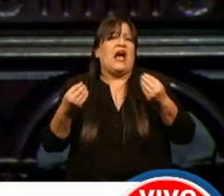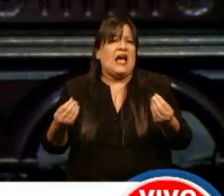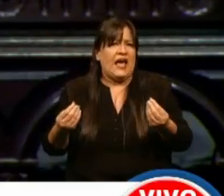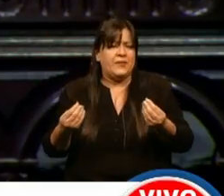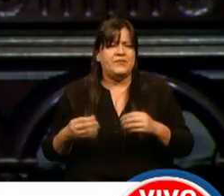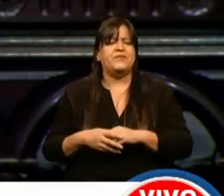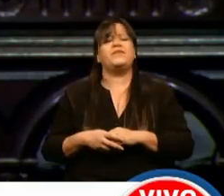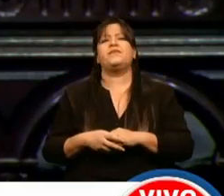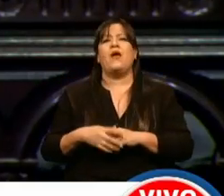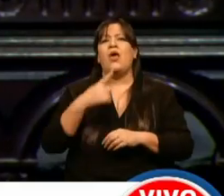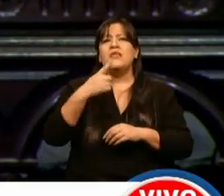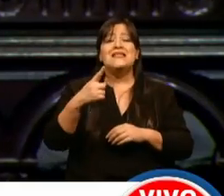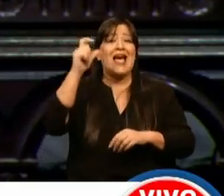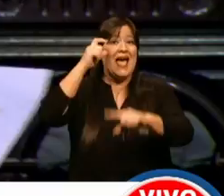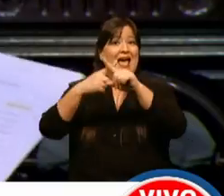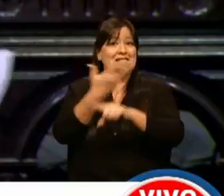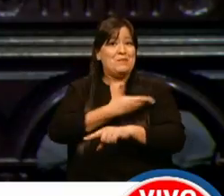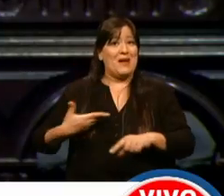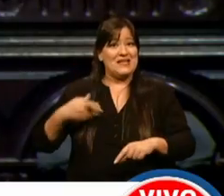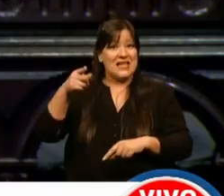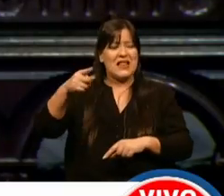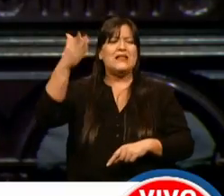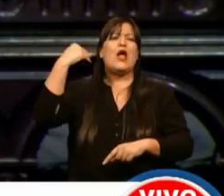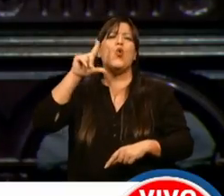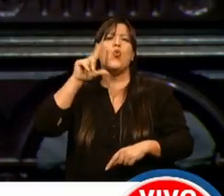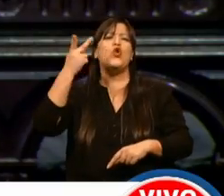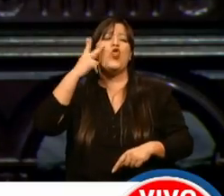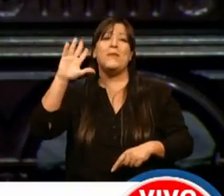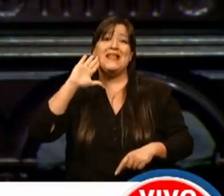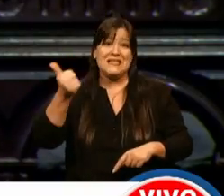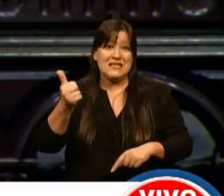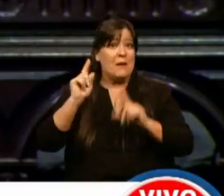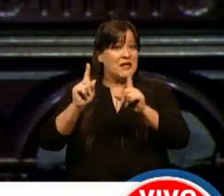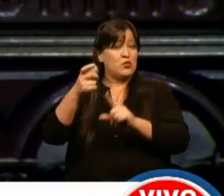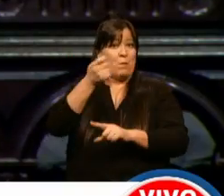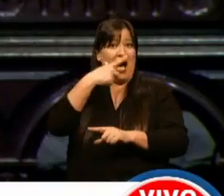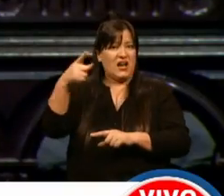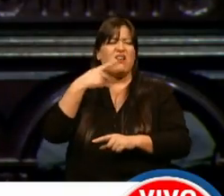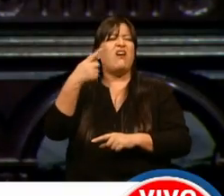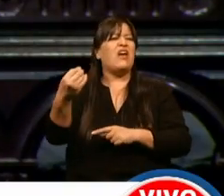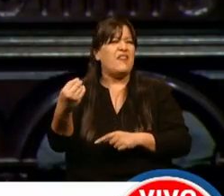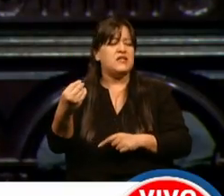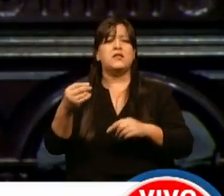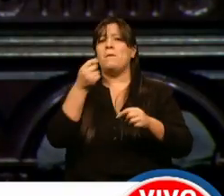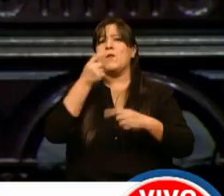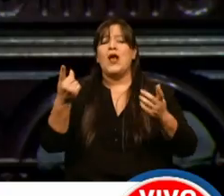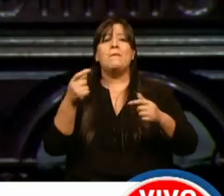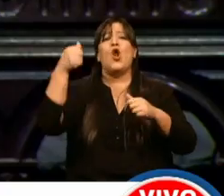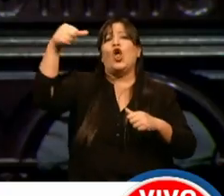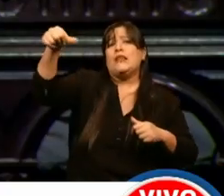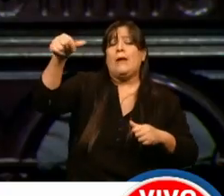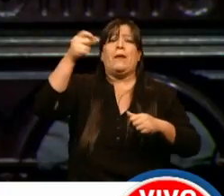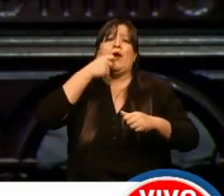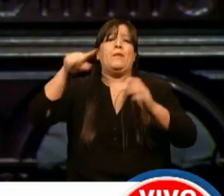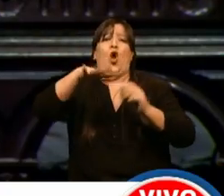esto contaba el expresidente ya por julio del 2016 el ex presidente macri que decía cuando tocaba timbre en la